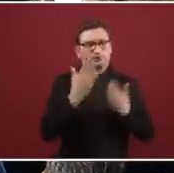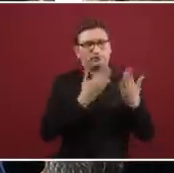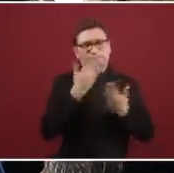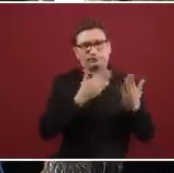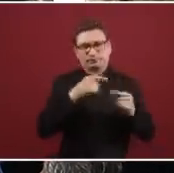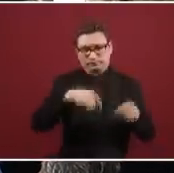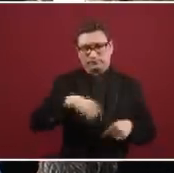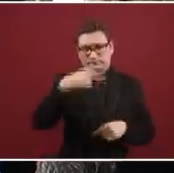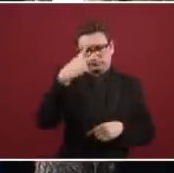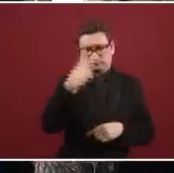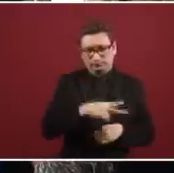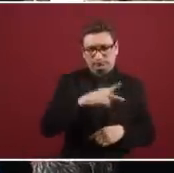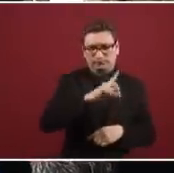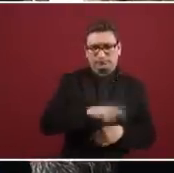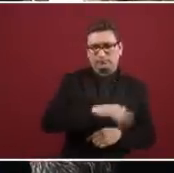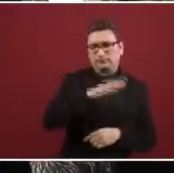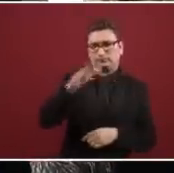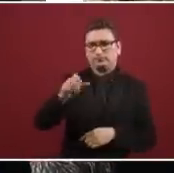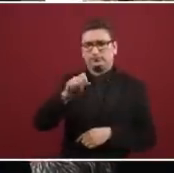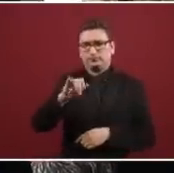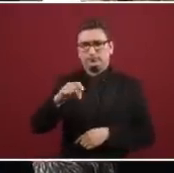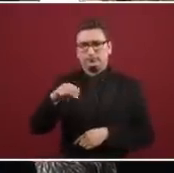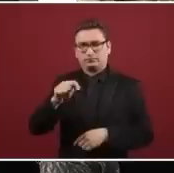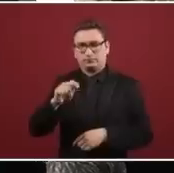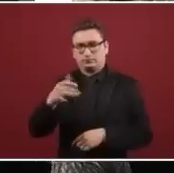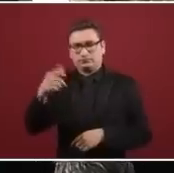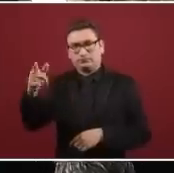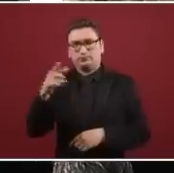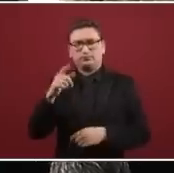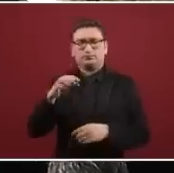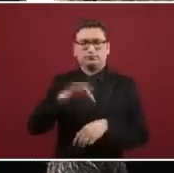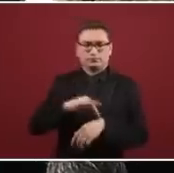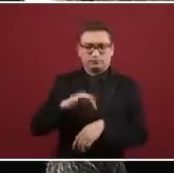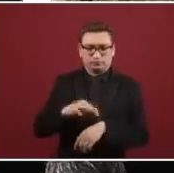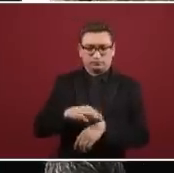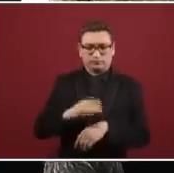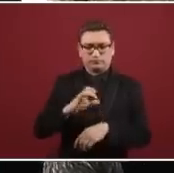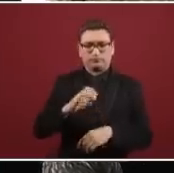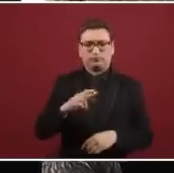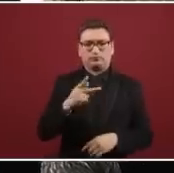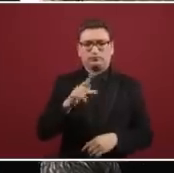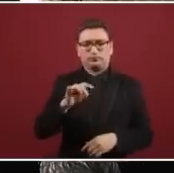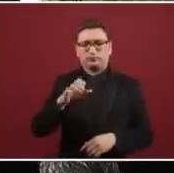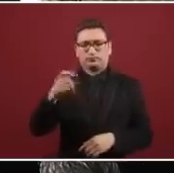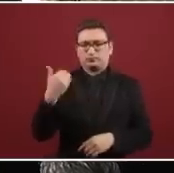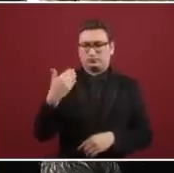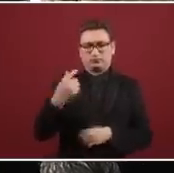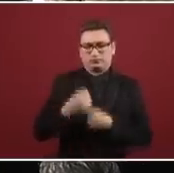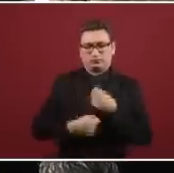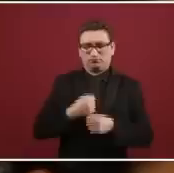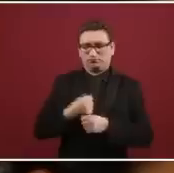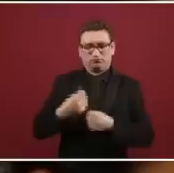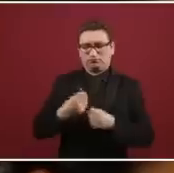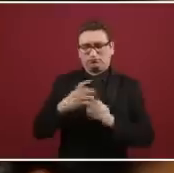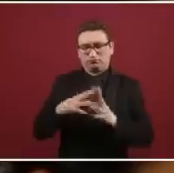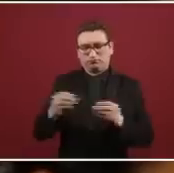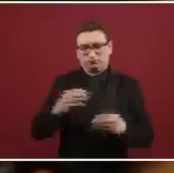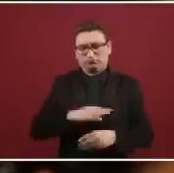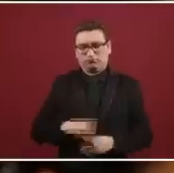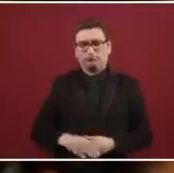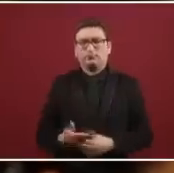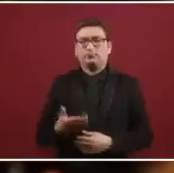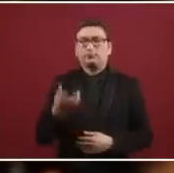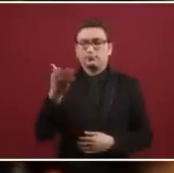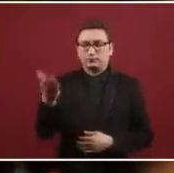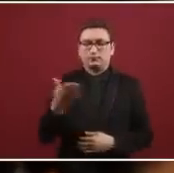México a estudiar y luego fue a Cincinnati a graduarse y se hizo discípulo del doctor Cumbante, que hace pocos años desapareció. Ha trabajado con